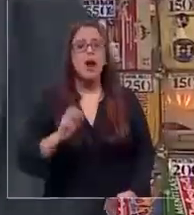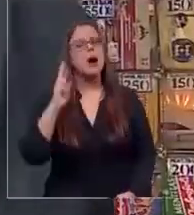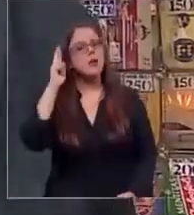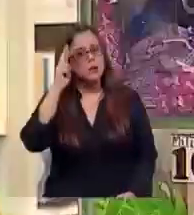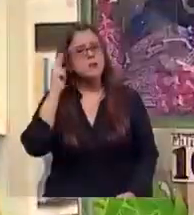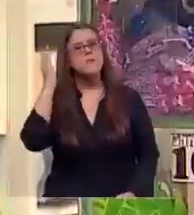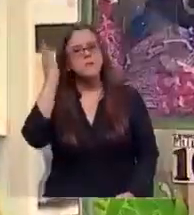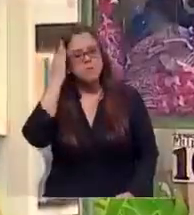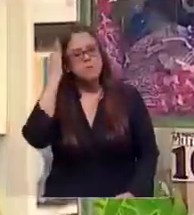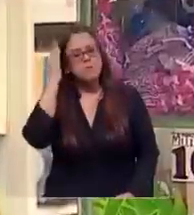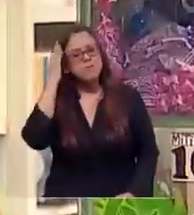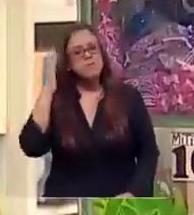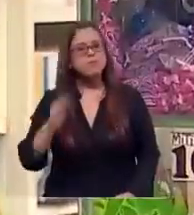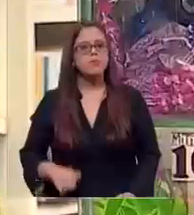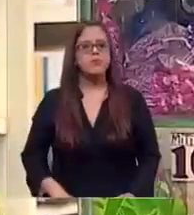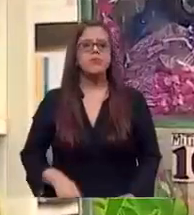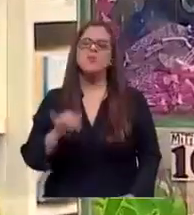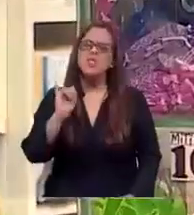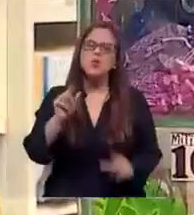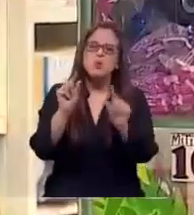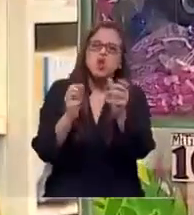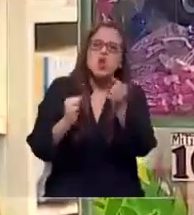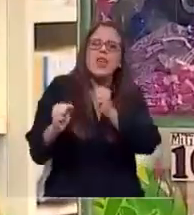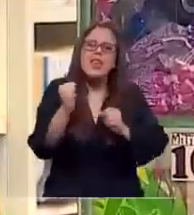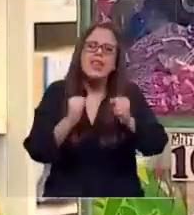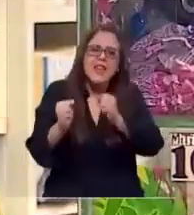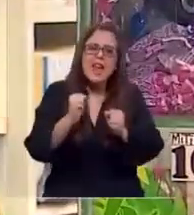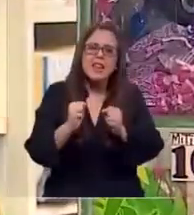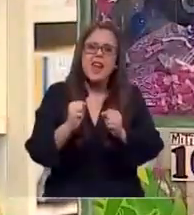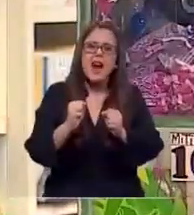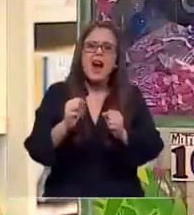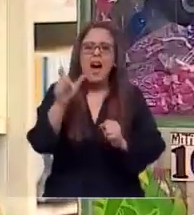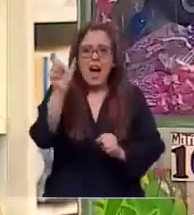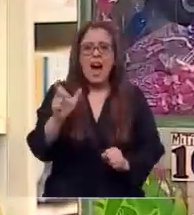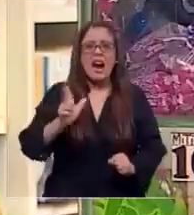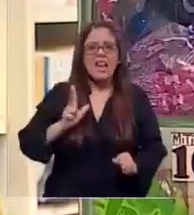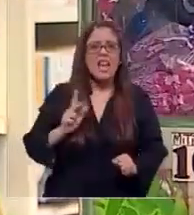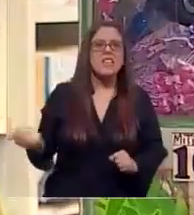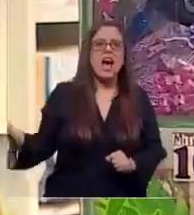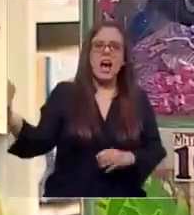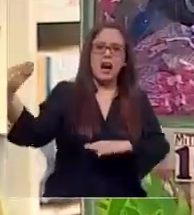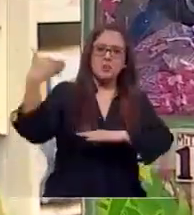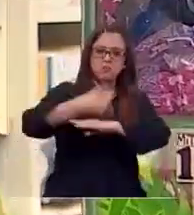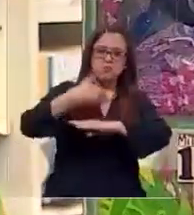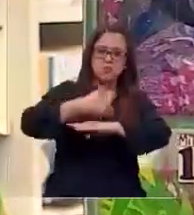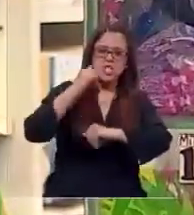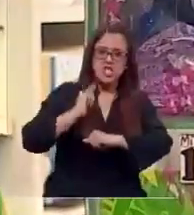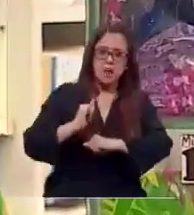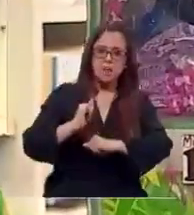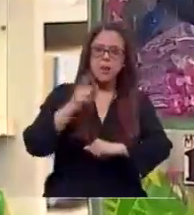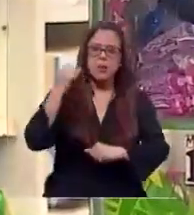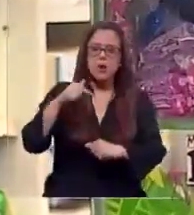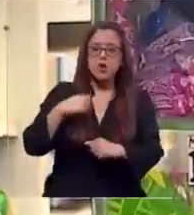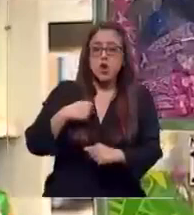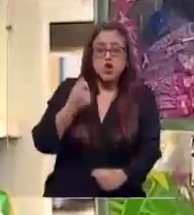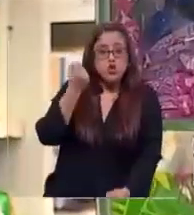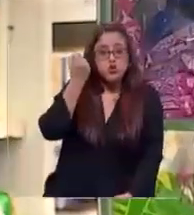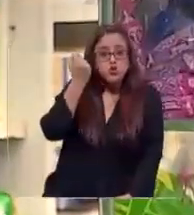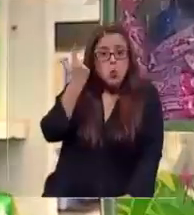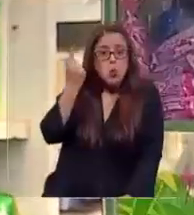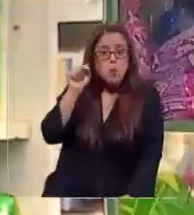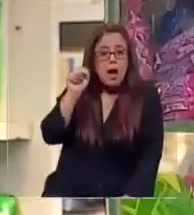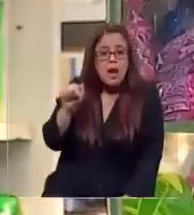recuerda. Sí, era un poquito inquieta, era cliente de nosotros, pero lo que yo supe que